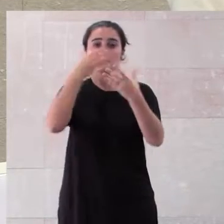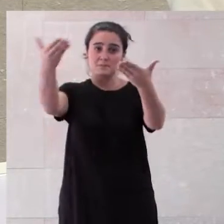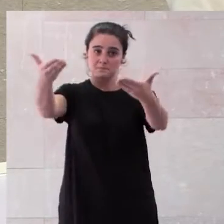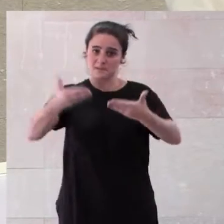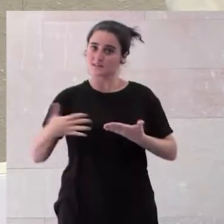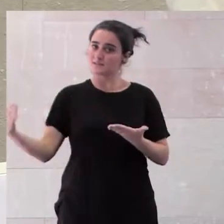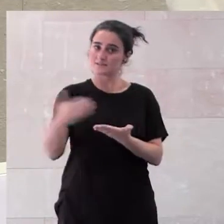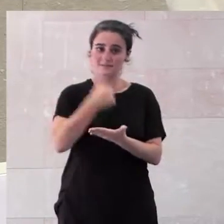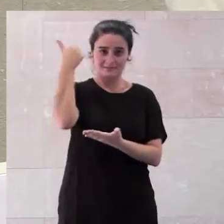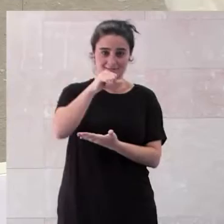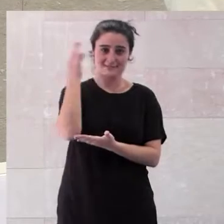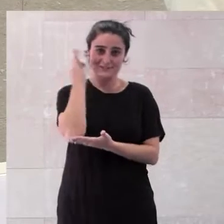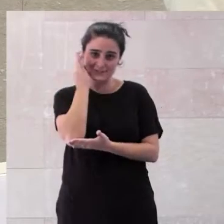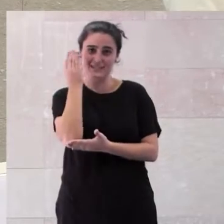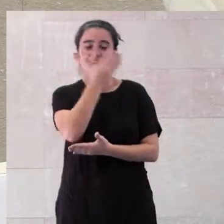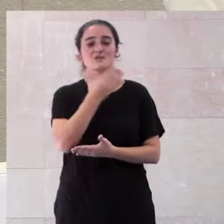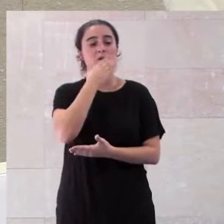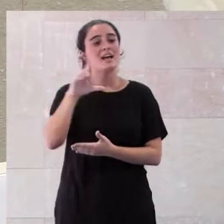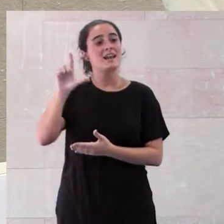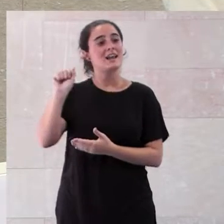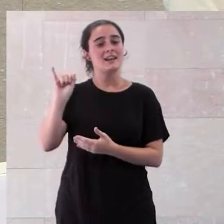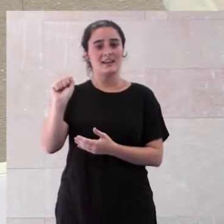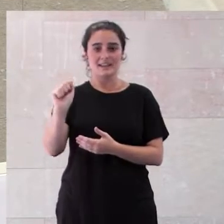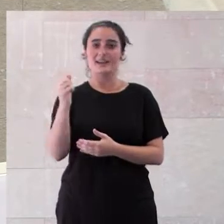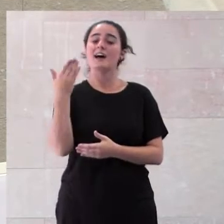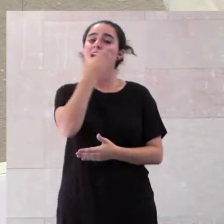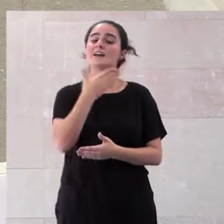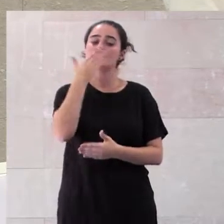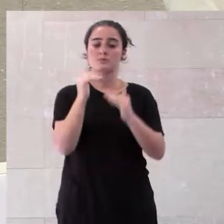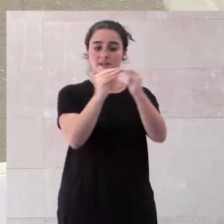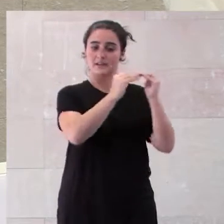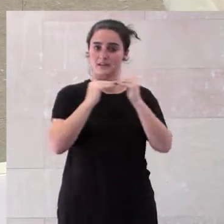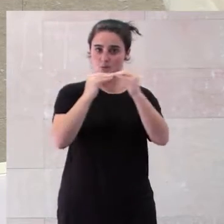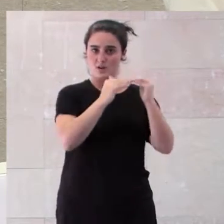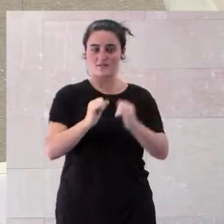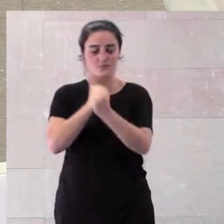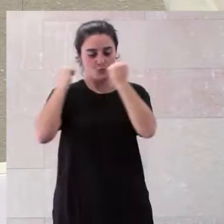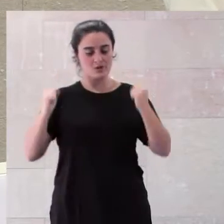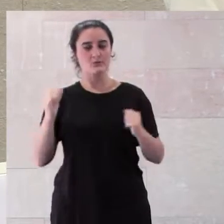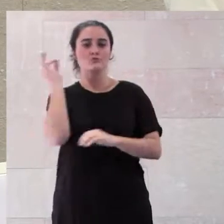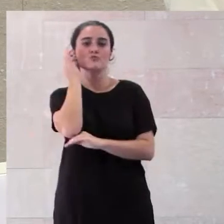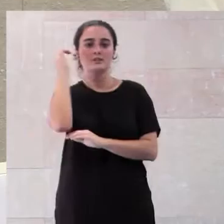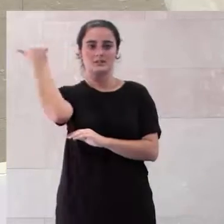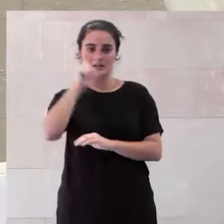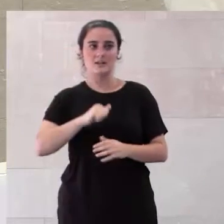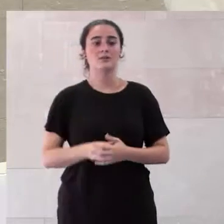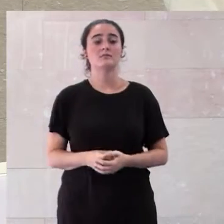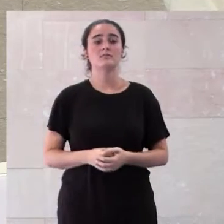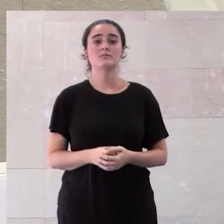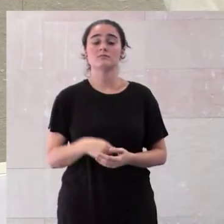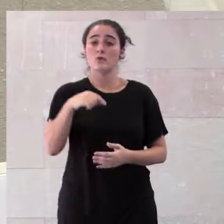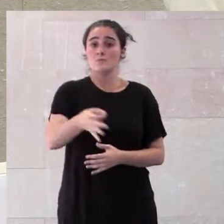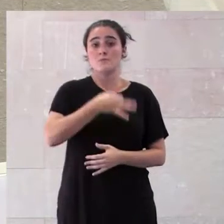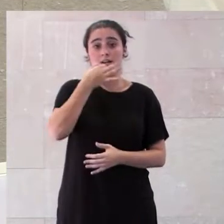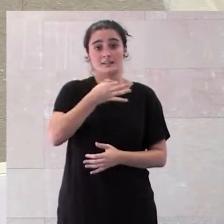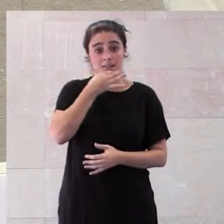todas a la IA Escola, la Escuela para la Igualdad y el Empoderamiento de las Mujeres de Álava. Una escuela que hoy, precisamente, esta